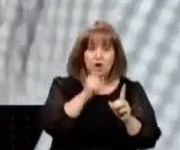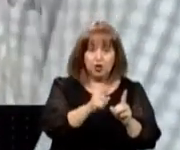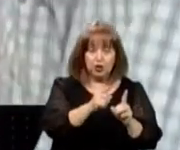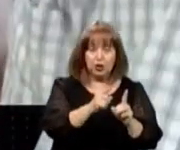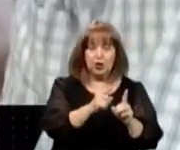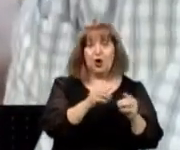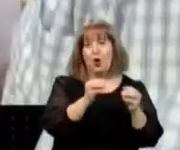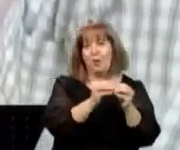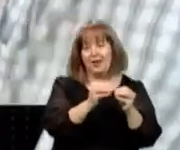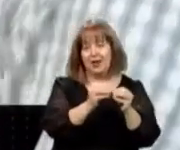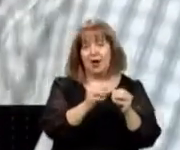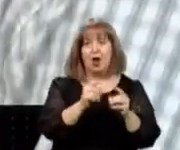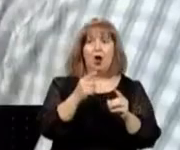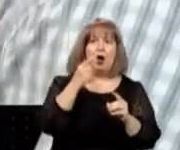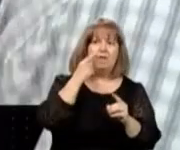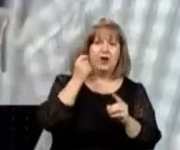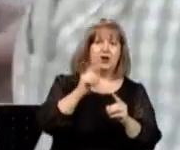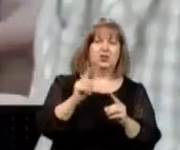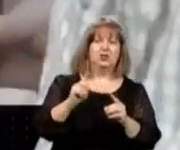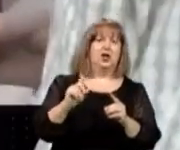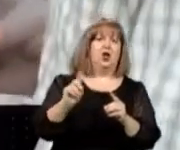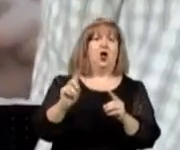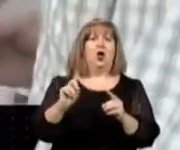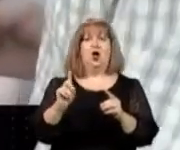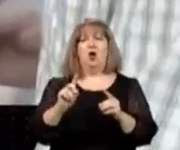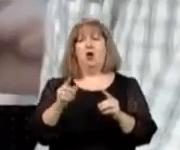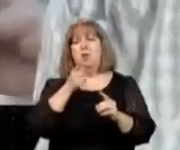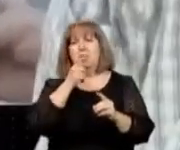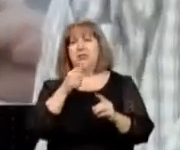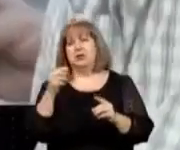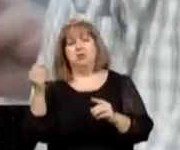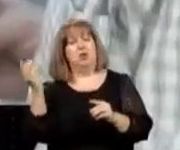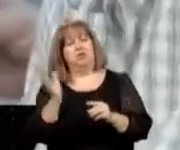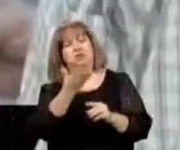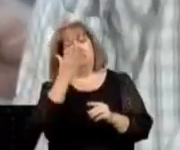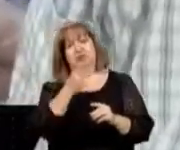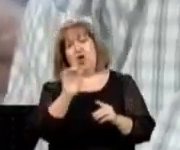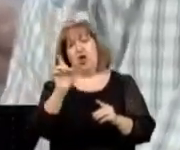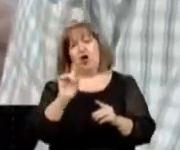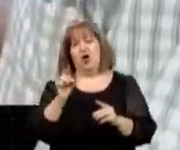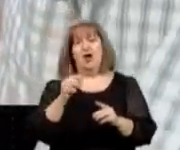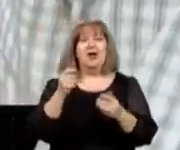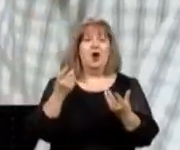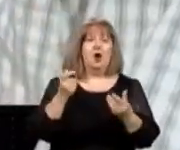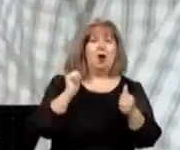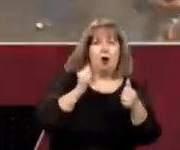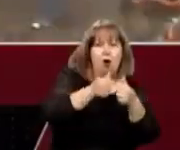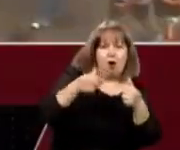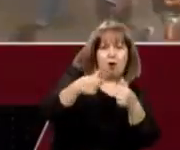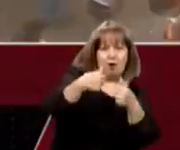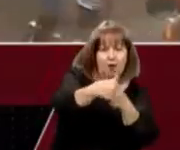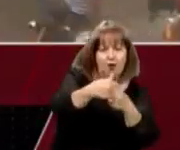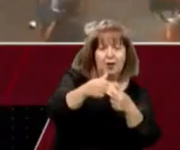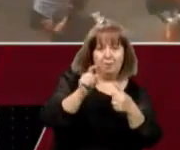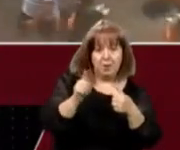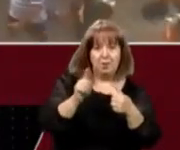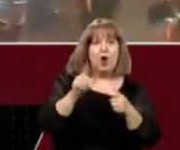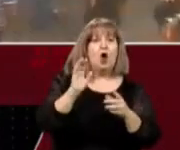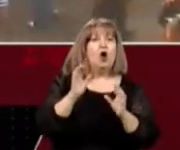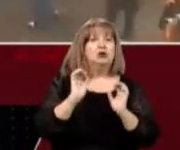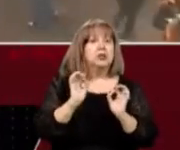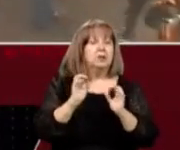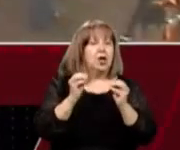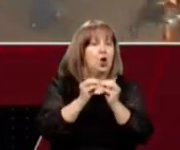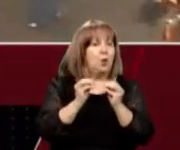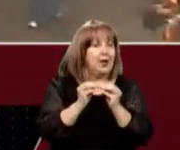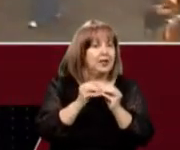también te toca compañero que de repente decís, che, esto que dijiste no está bueno, chicos de la edad de ustedes que acosan? O sea, ¿hay un laburo que hacer con